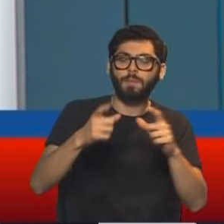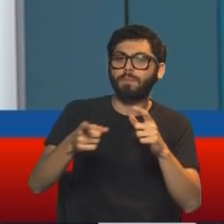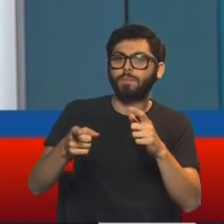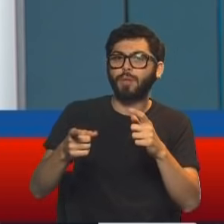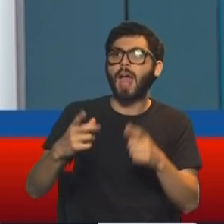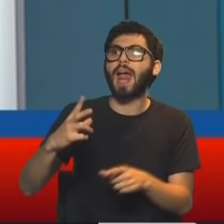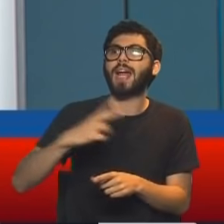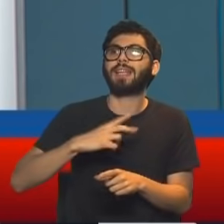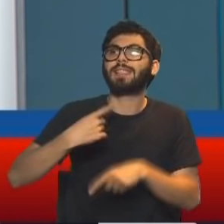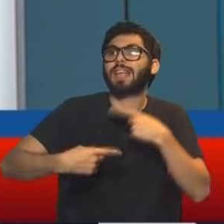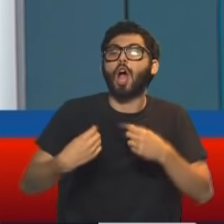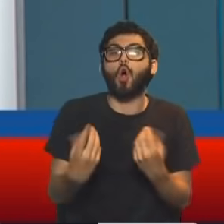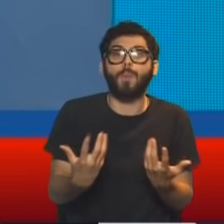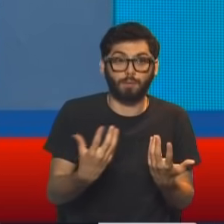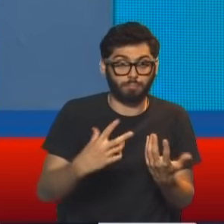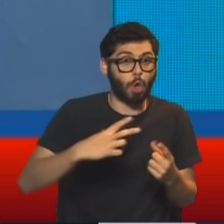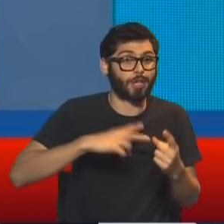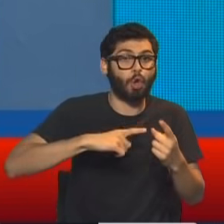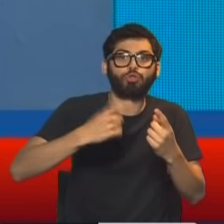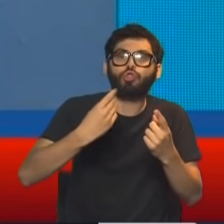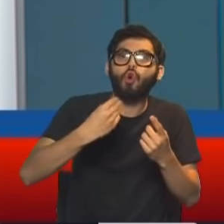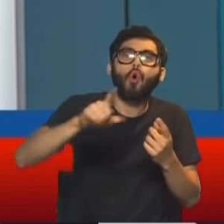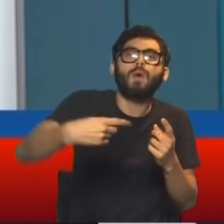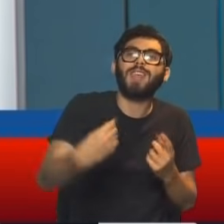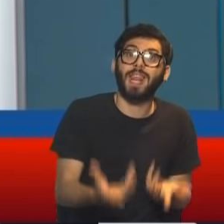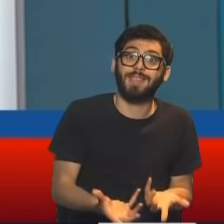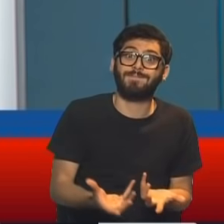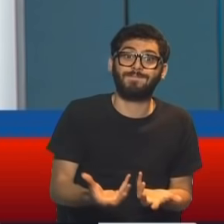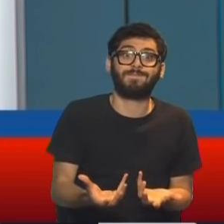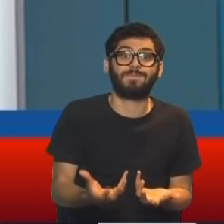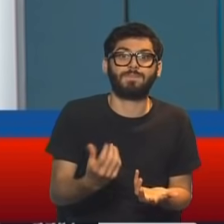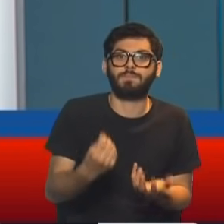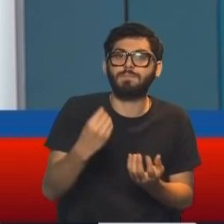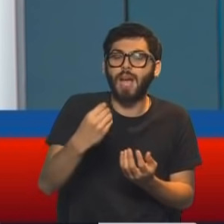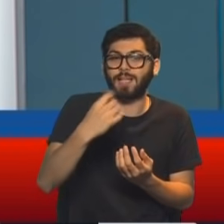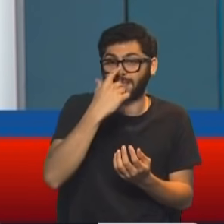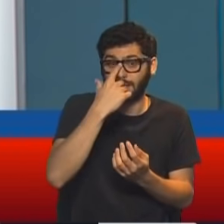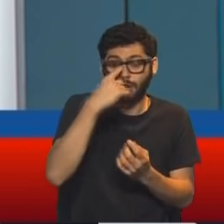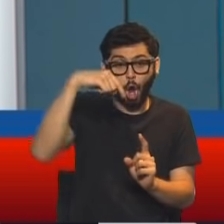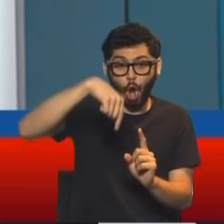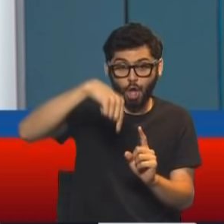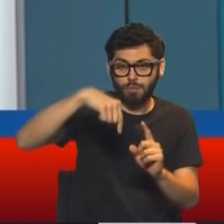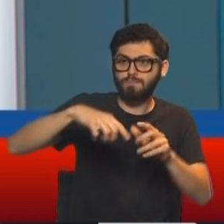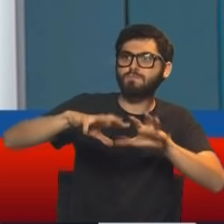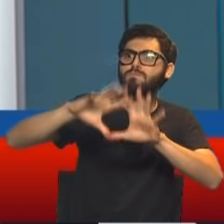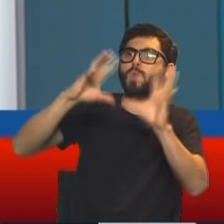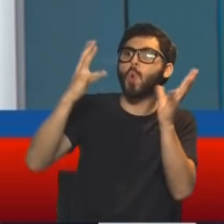de Argentina. Aníbal. Bueno. ¿Cómo se forma la riqueza en la Argentina? ¿Qué significa la plusvalía hoy en el mundo entero?